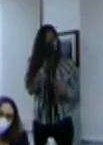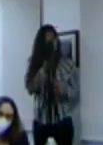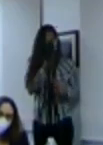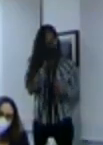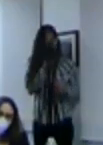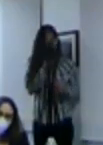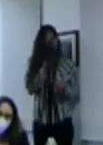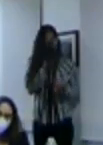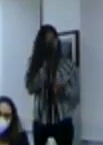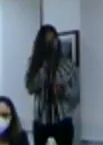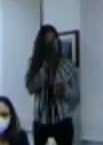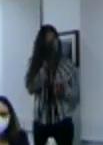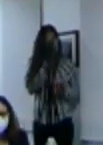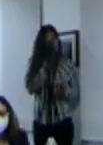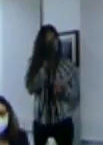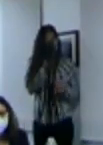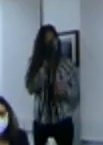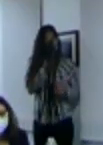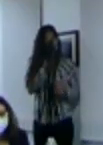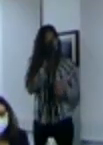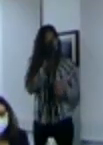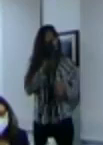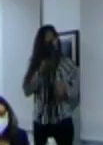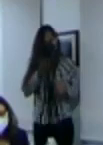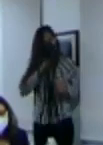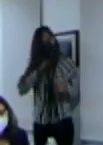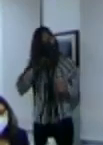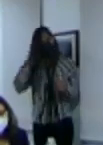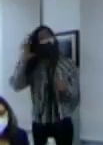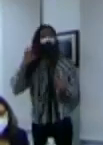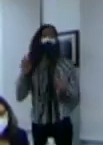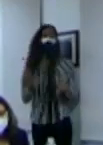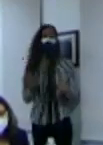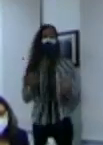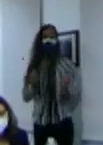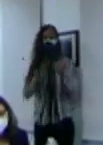El presupuesto total para este año, para el año en curso, es